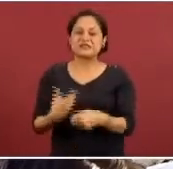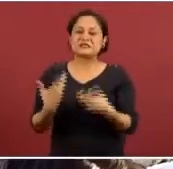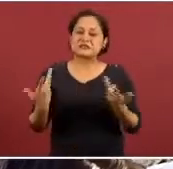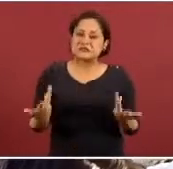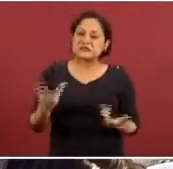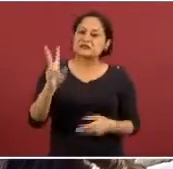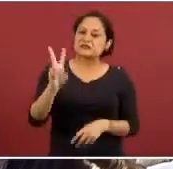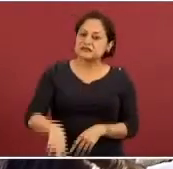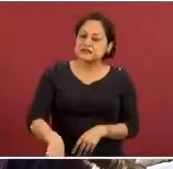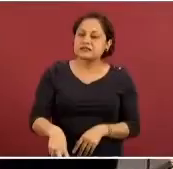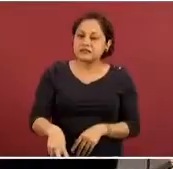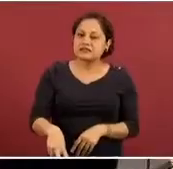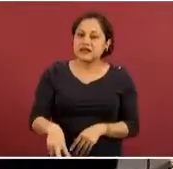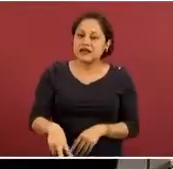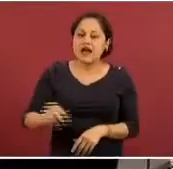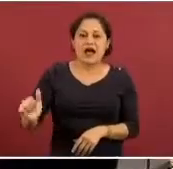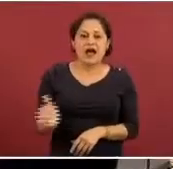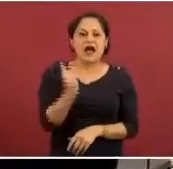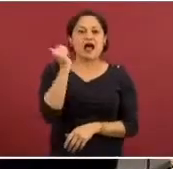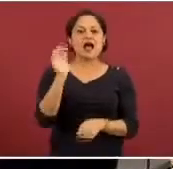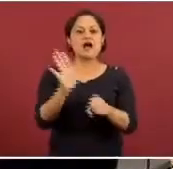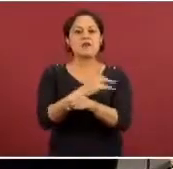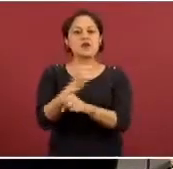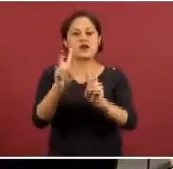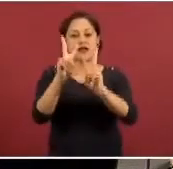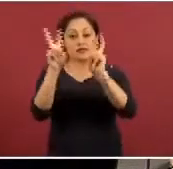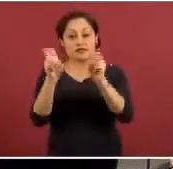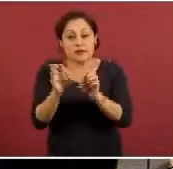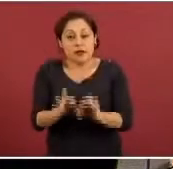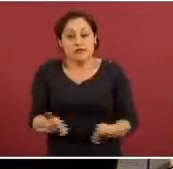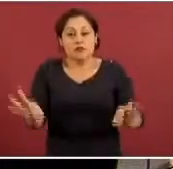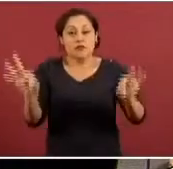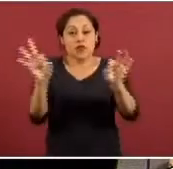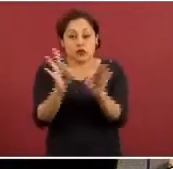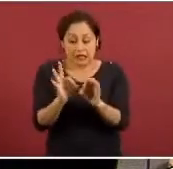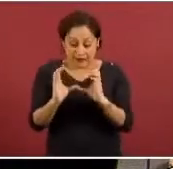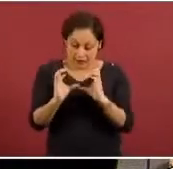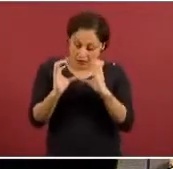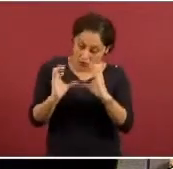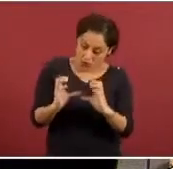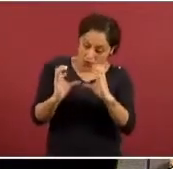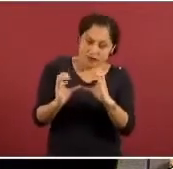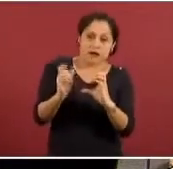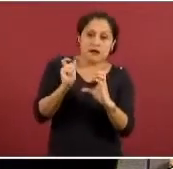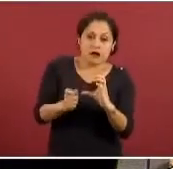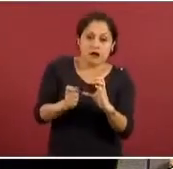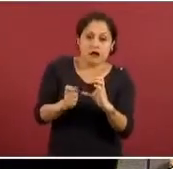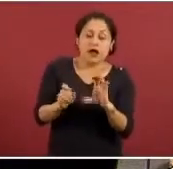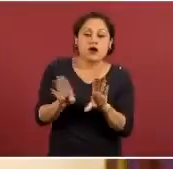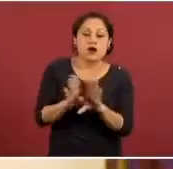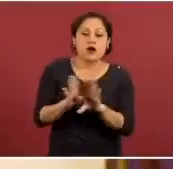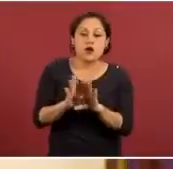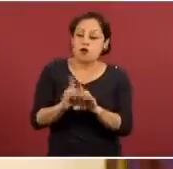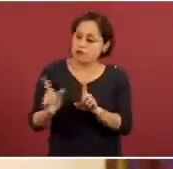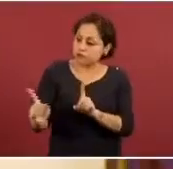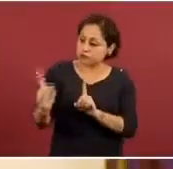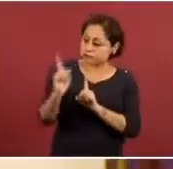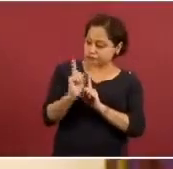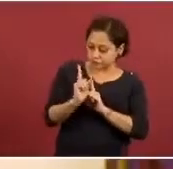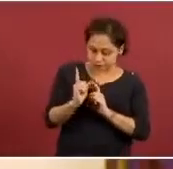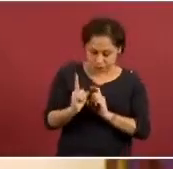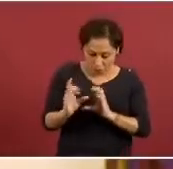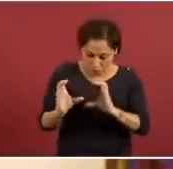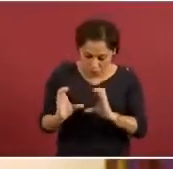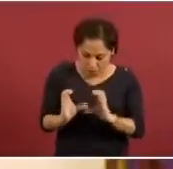tema de cómo nos hacemos cargo las unas de los otros y los otros de las unas, es el centro de